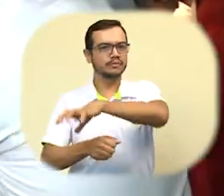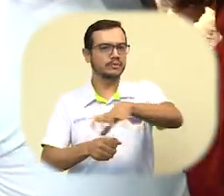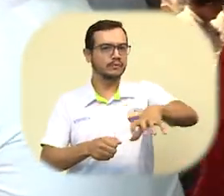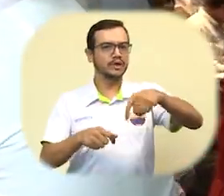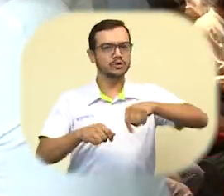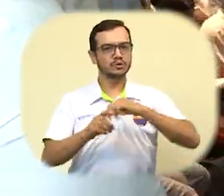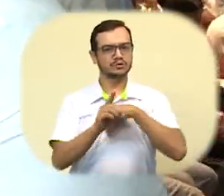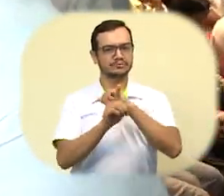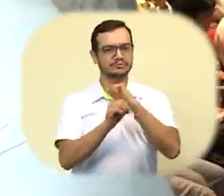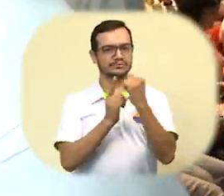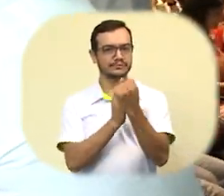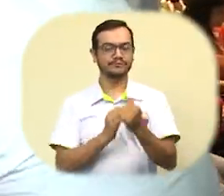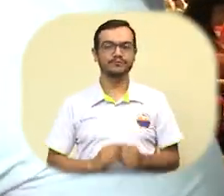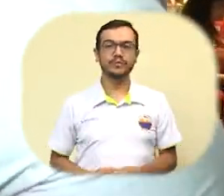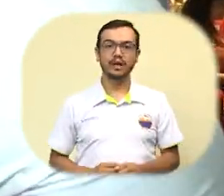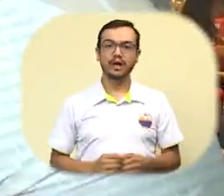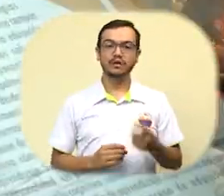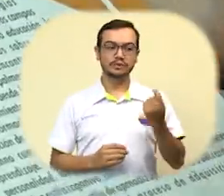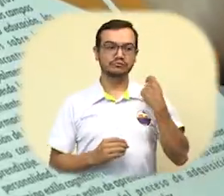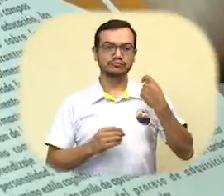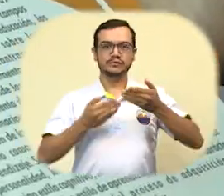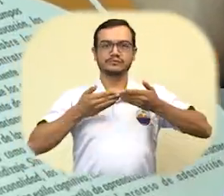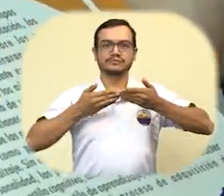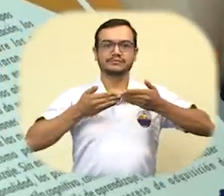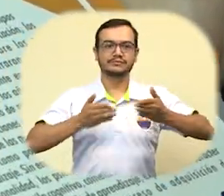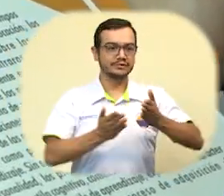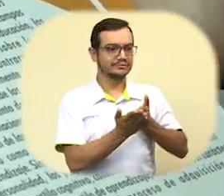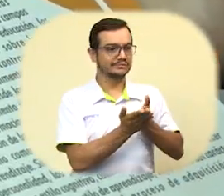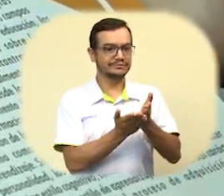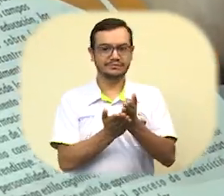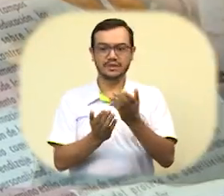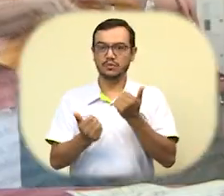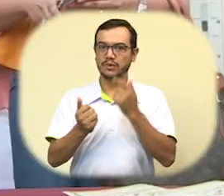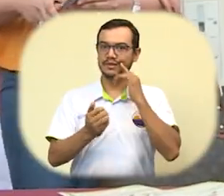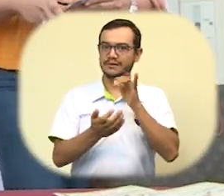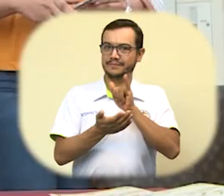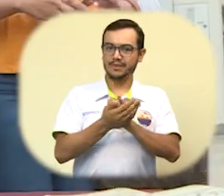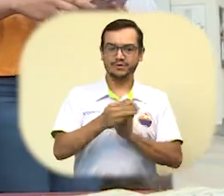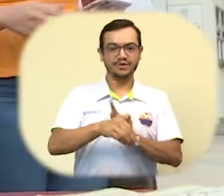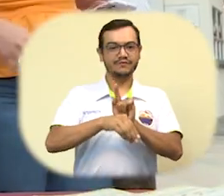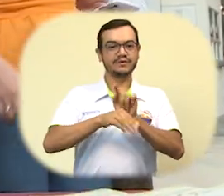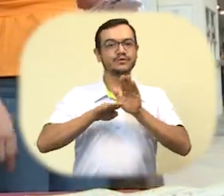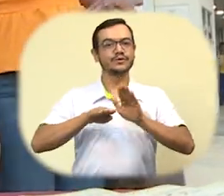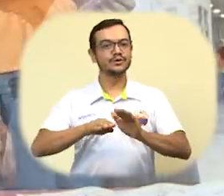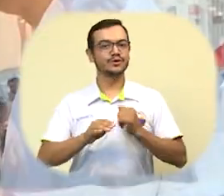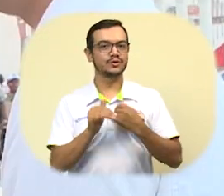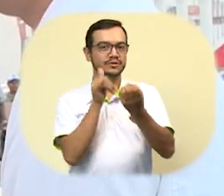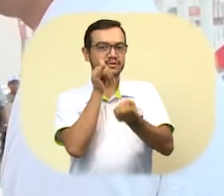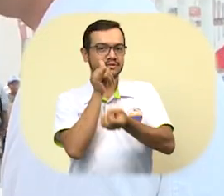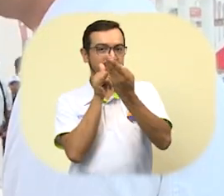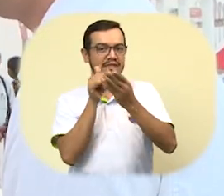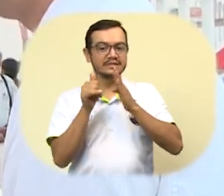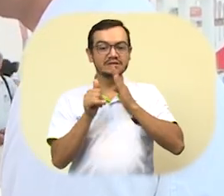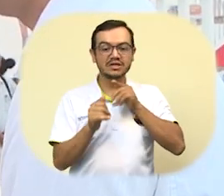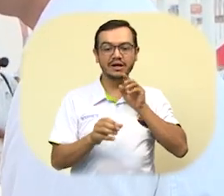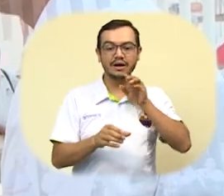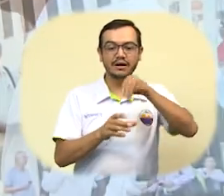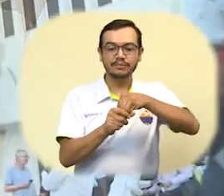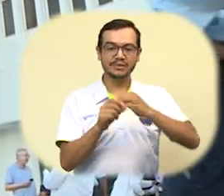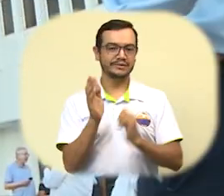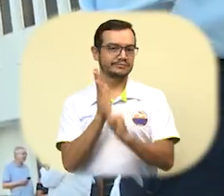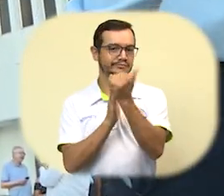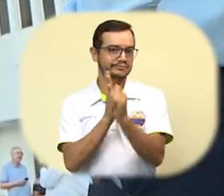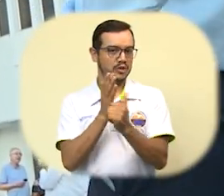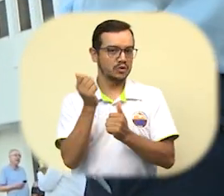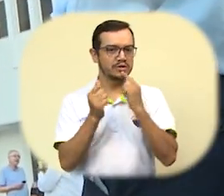Nuestra Casa de Estudios Superiores realizó el lanzamiento de la nueva oferta académica de la Facultad de Ciencias de la Educación, que está conformada por programas